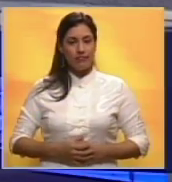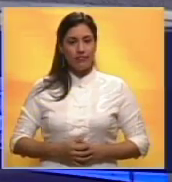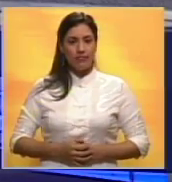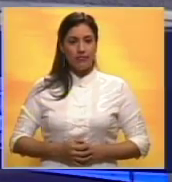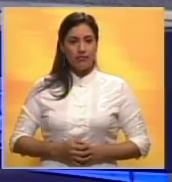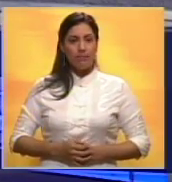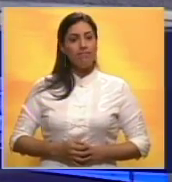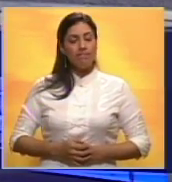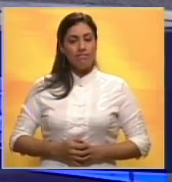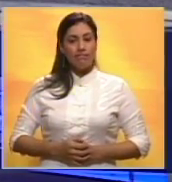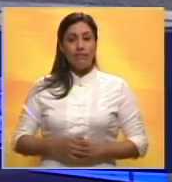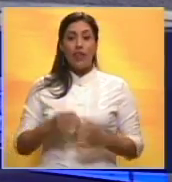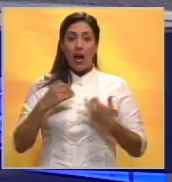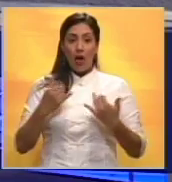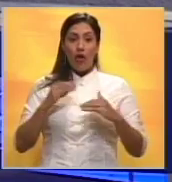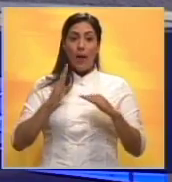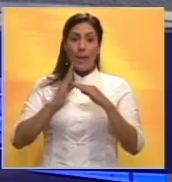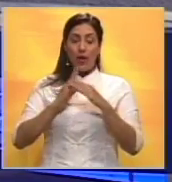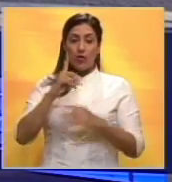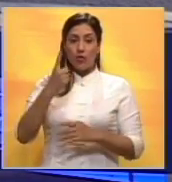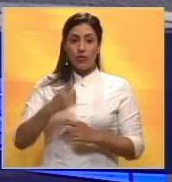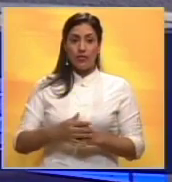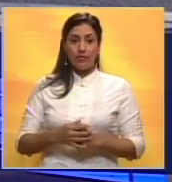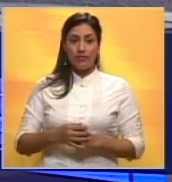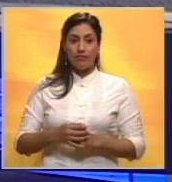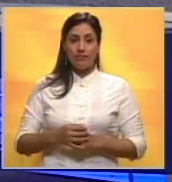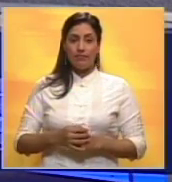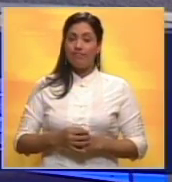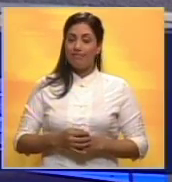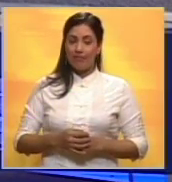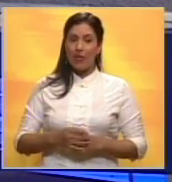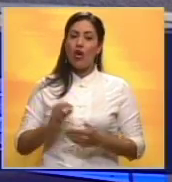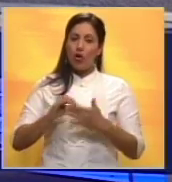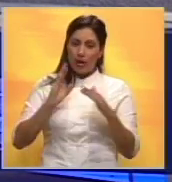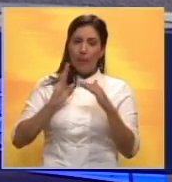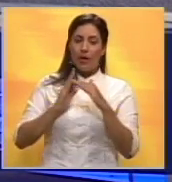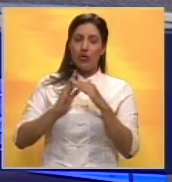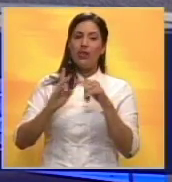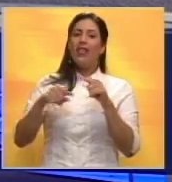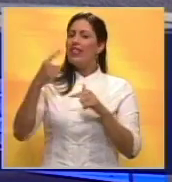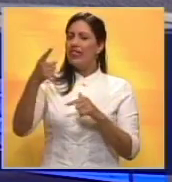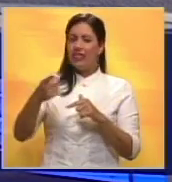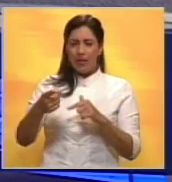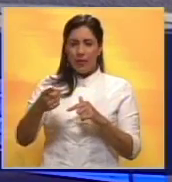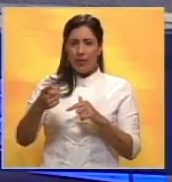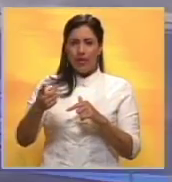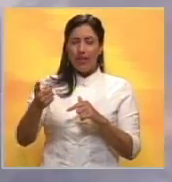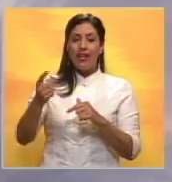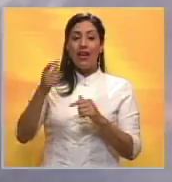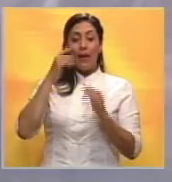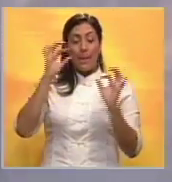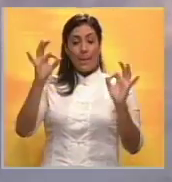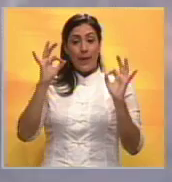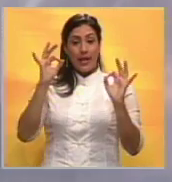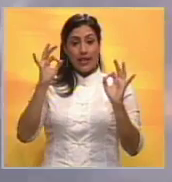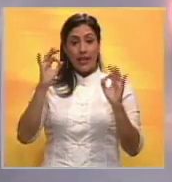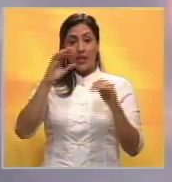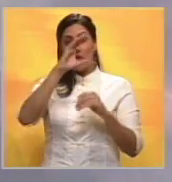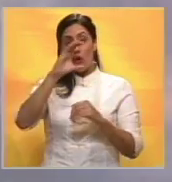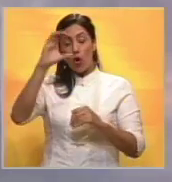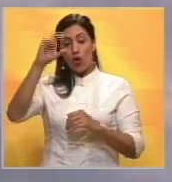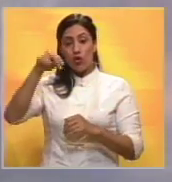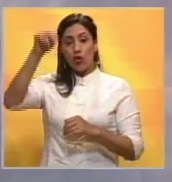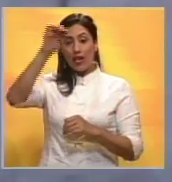mejor bien amigos hacemos nuestra primera pausa hacemos una breve pausa y al regreso en alerta Costa